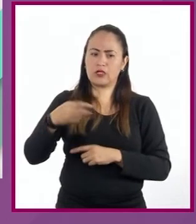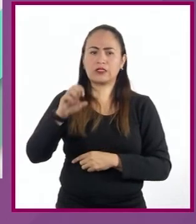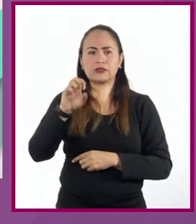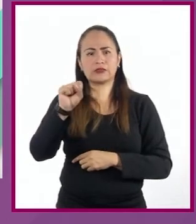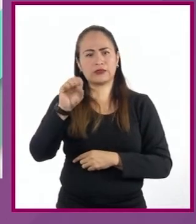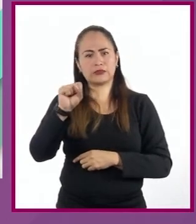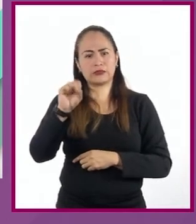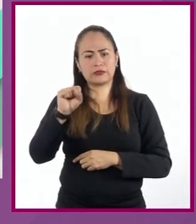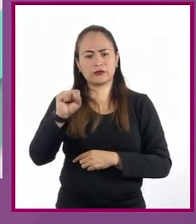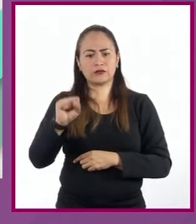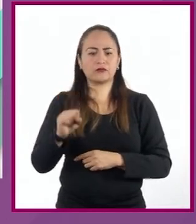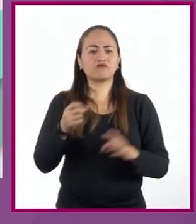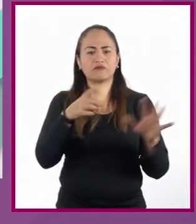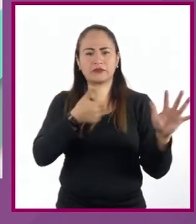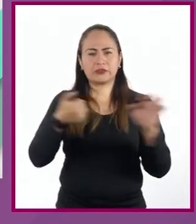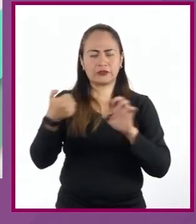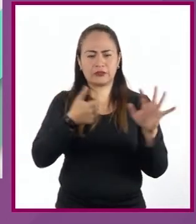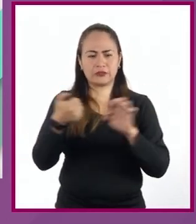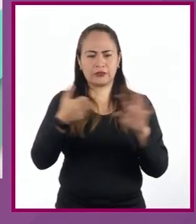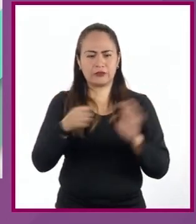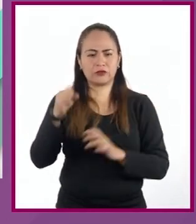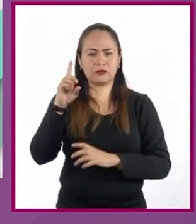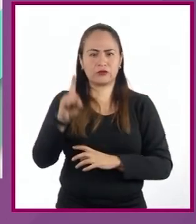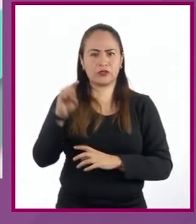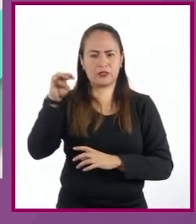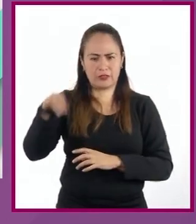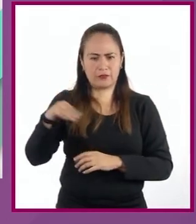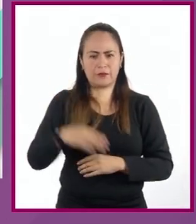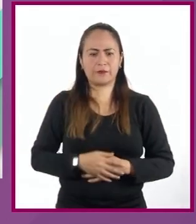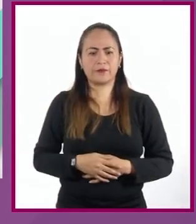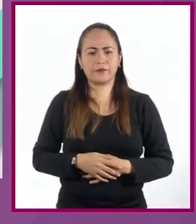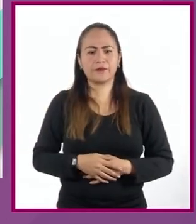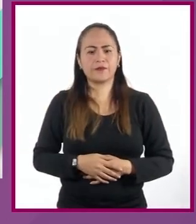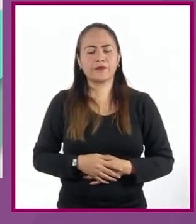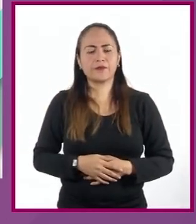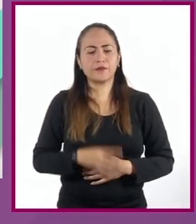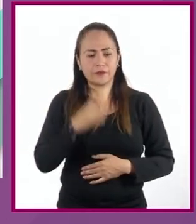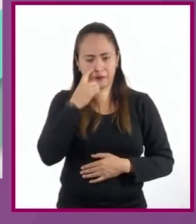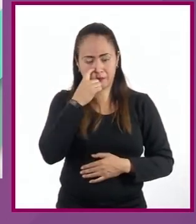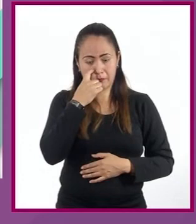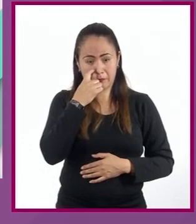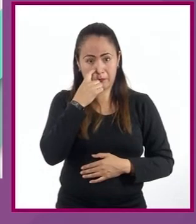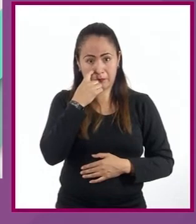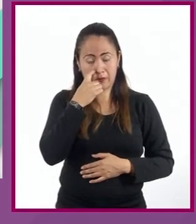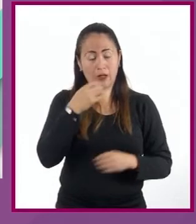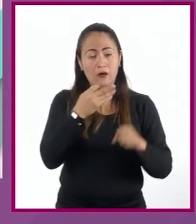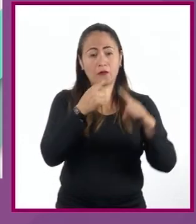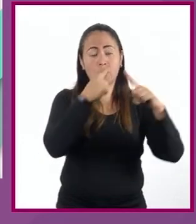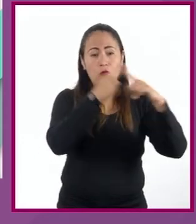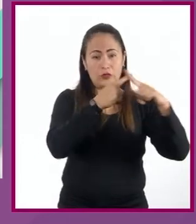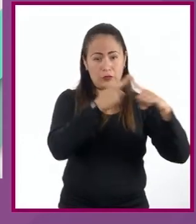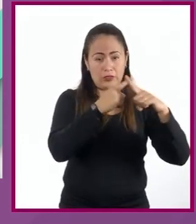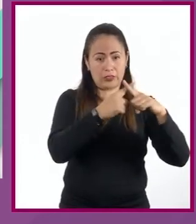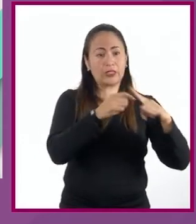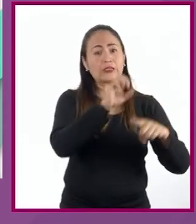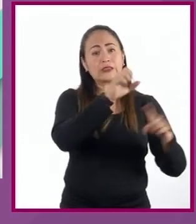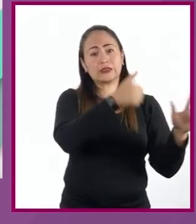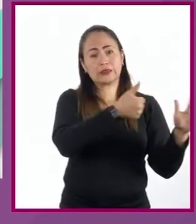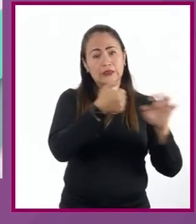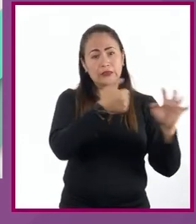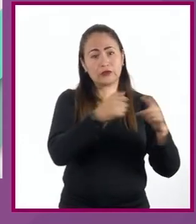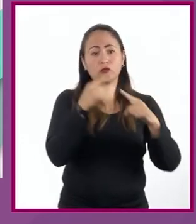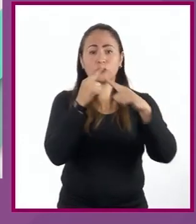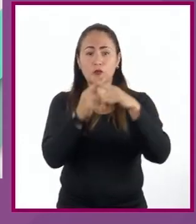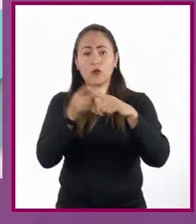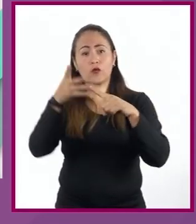Un decímetro es equivalente a 10 centímetros. Entonces, multiplicamos 600 por 10